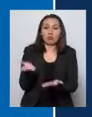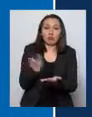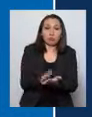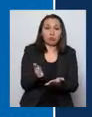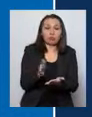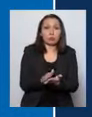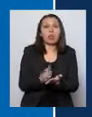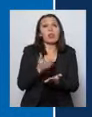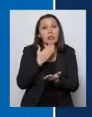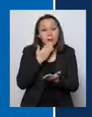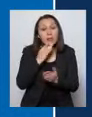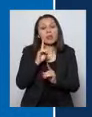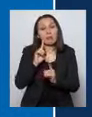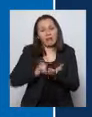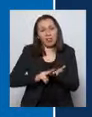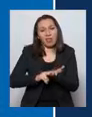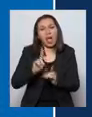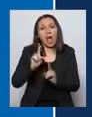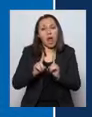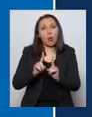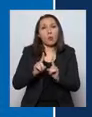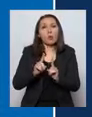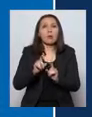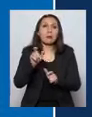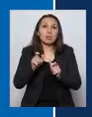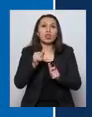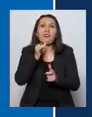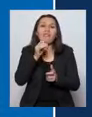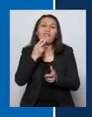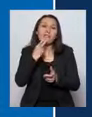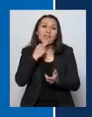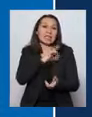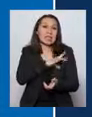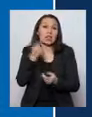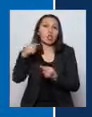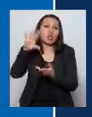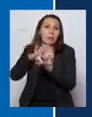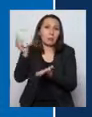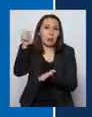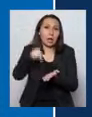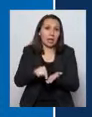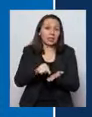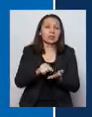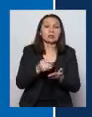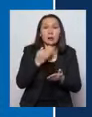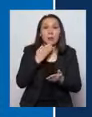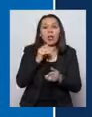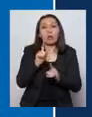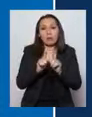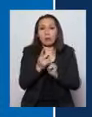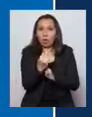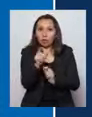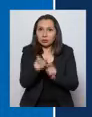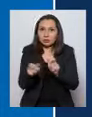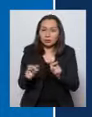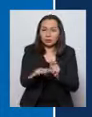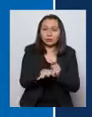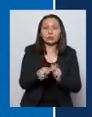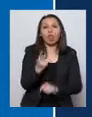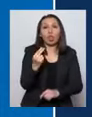en realidad también hay algunas personas residentes en chile naturales del país pero en definitiva